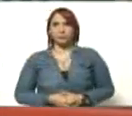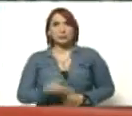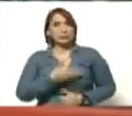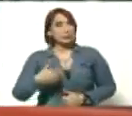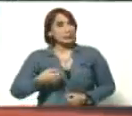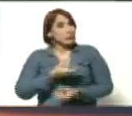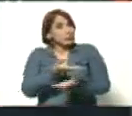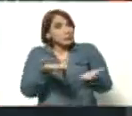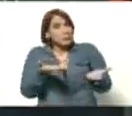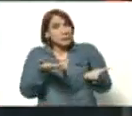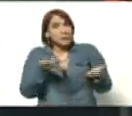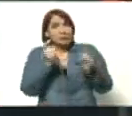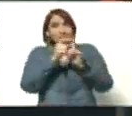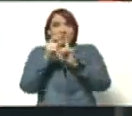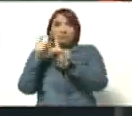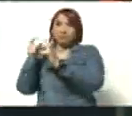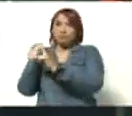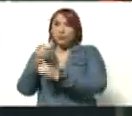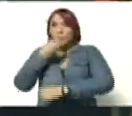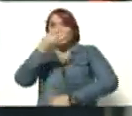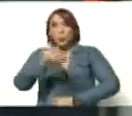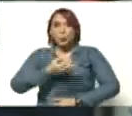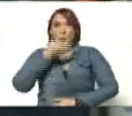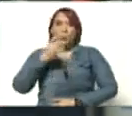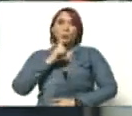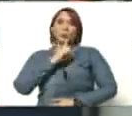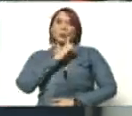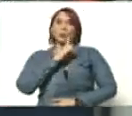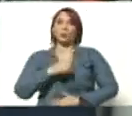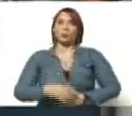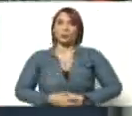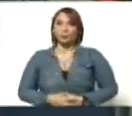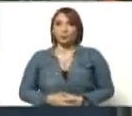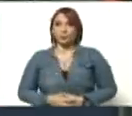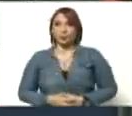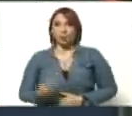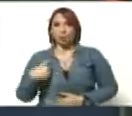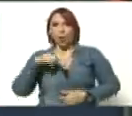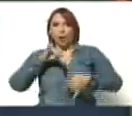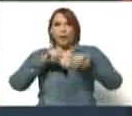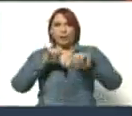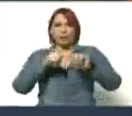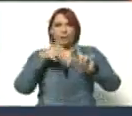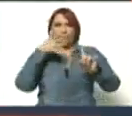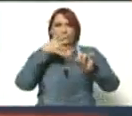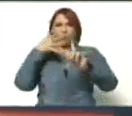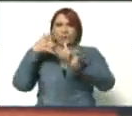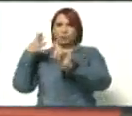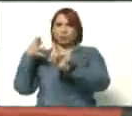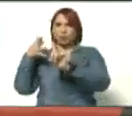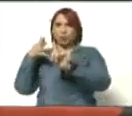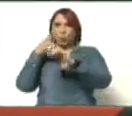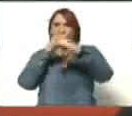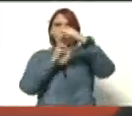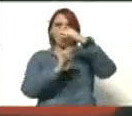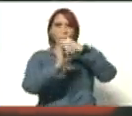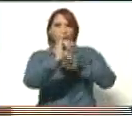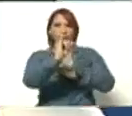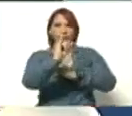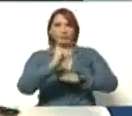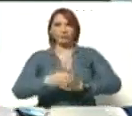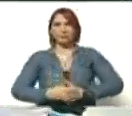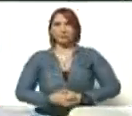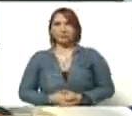palabras. Bueno, muy buenas tardes. Mi nombre es Isaac Gómez, soy ingeniero en formación en la Universidad Nacional Experimental